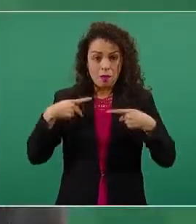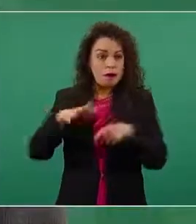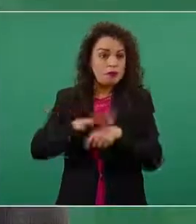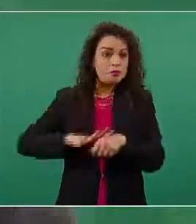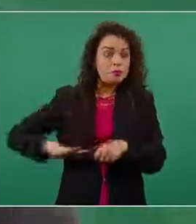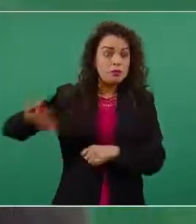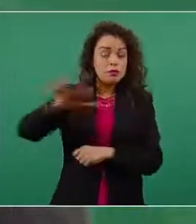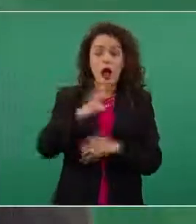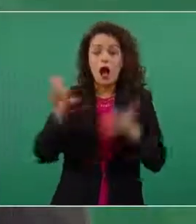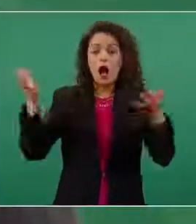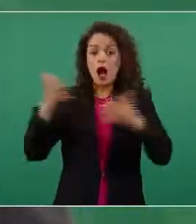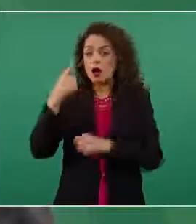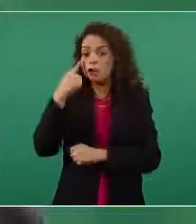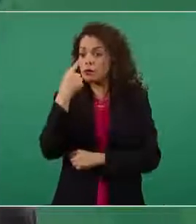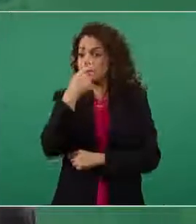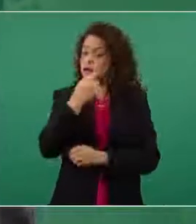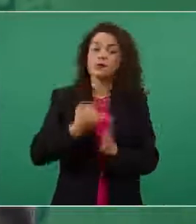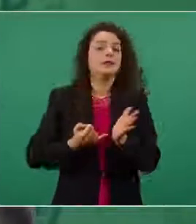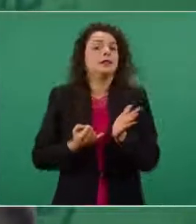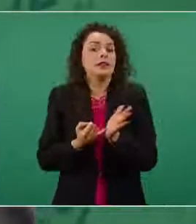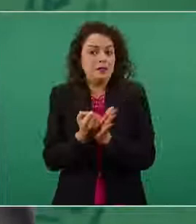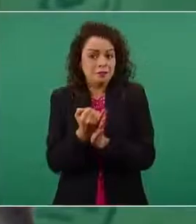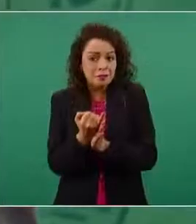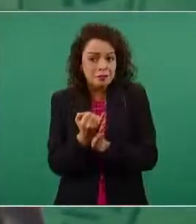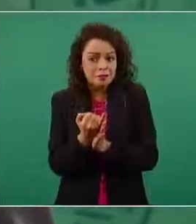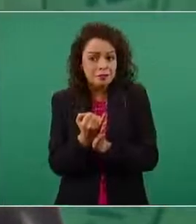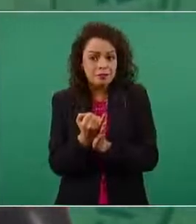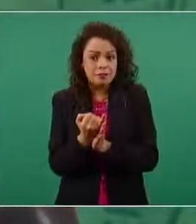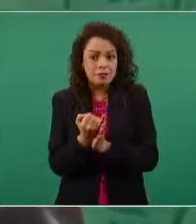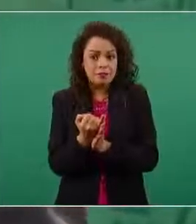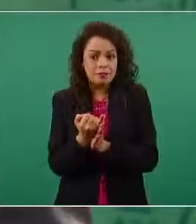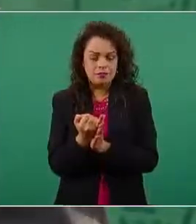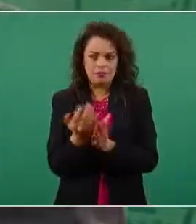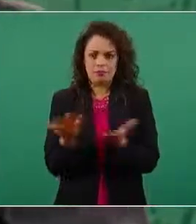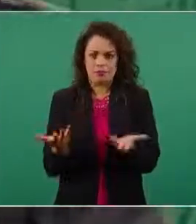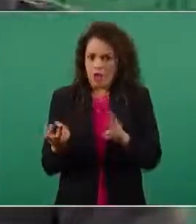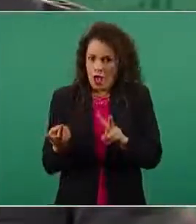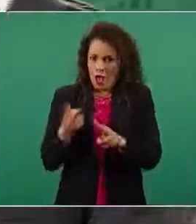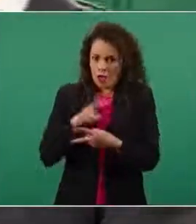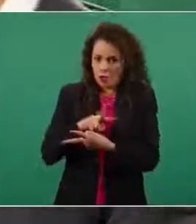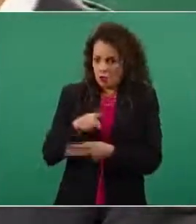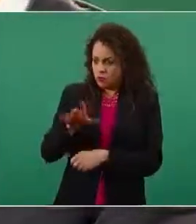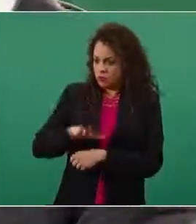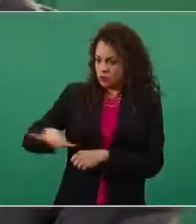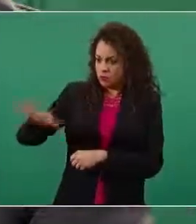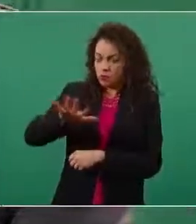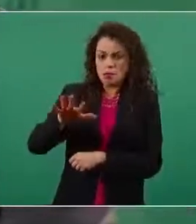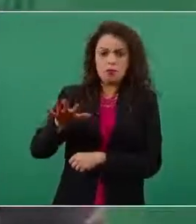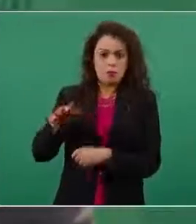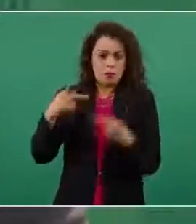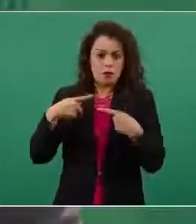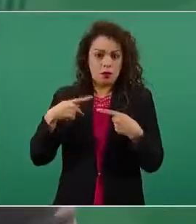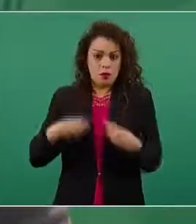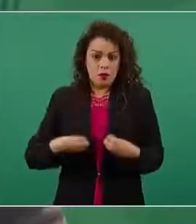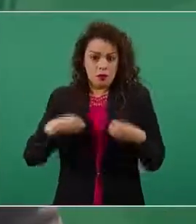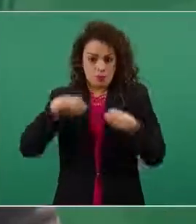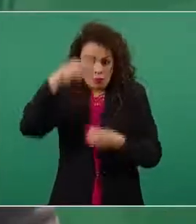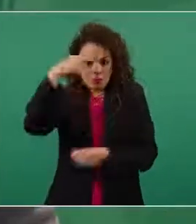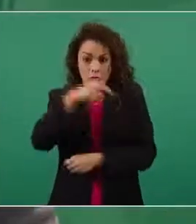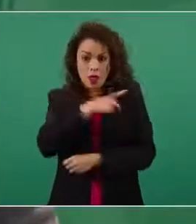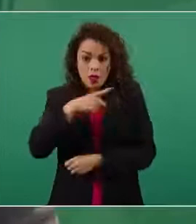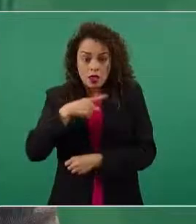¿Qué no es el pueblo el que debe de decidir en la